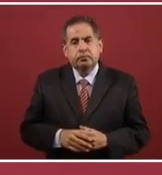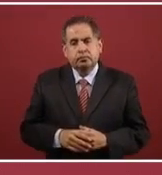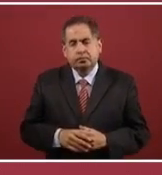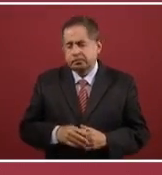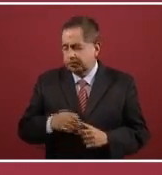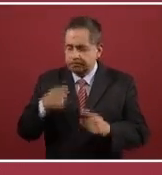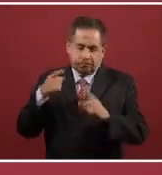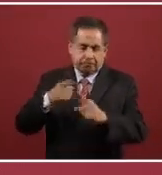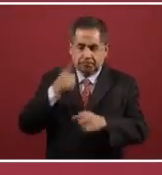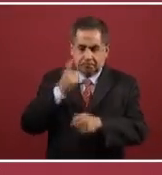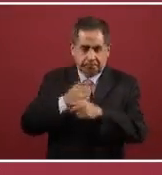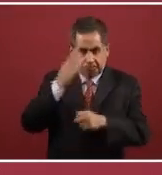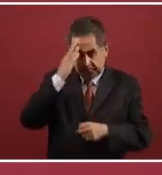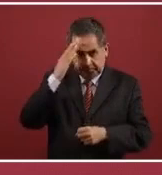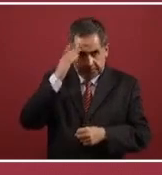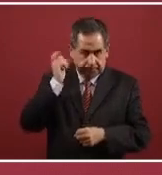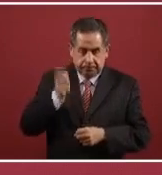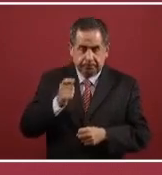prioridad